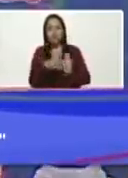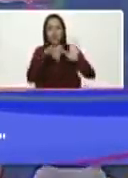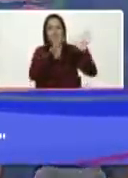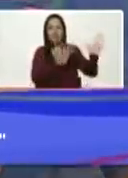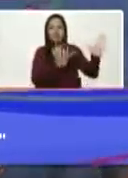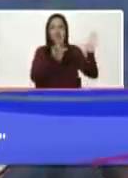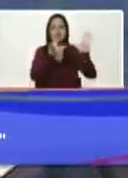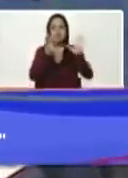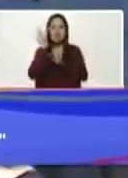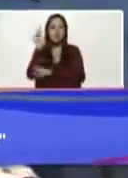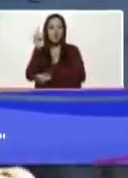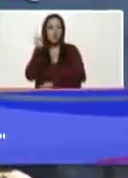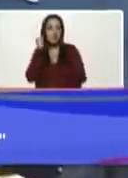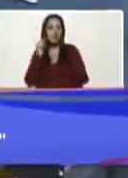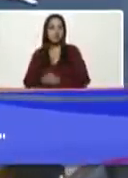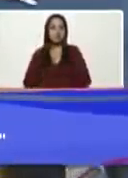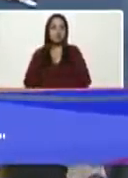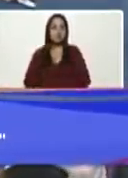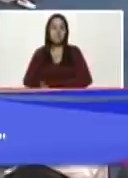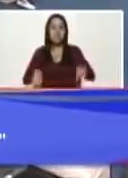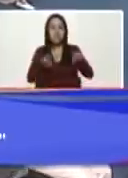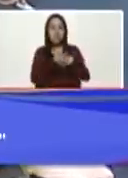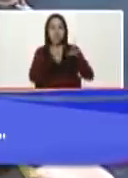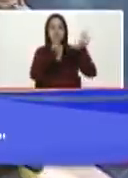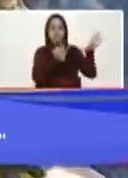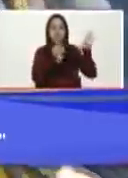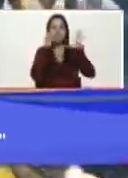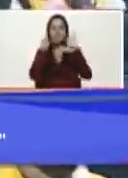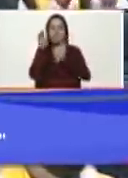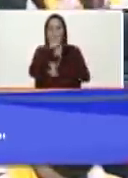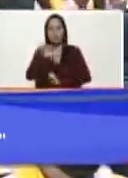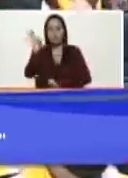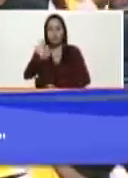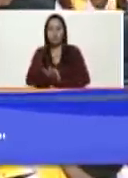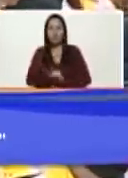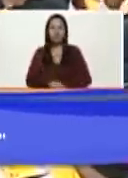2.484 mujeres, 76%,